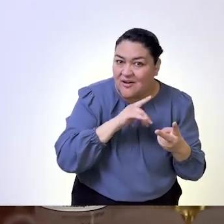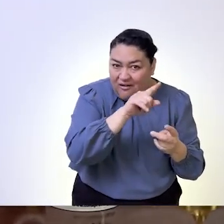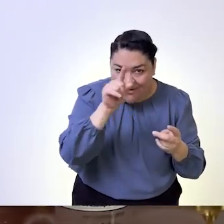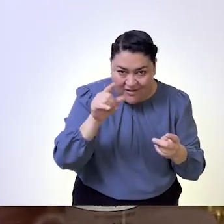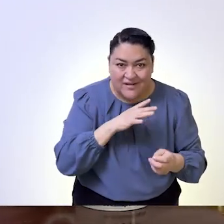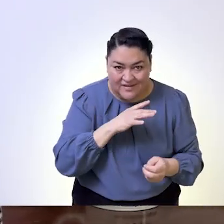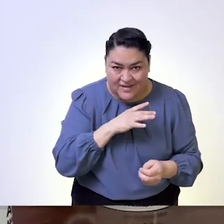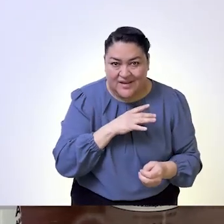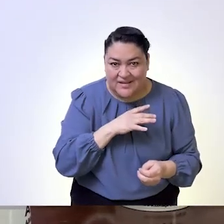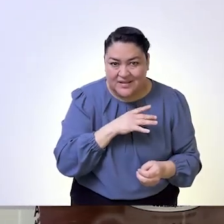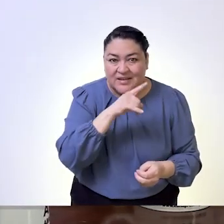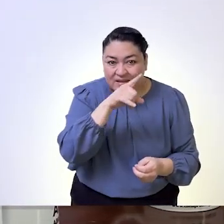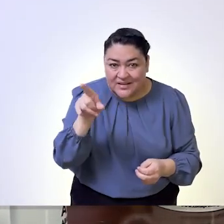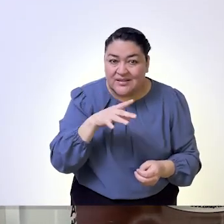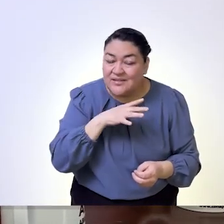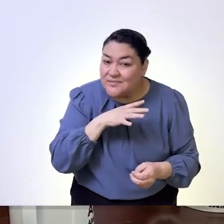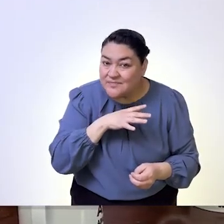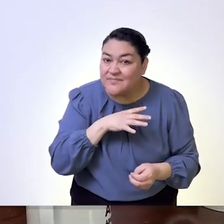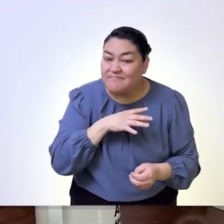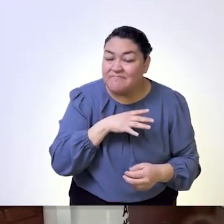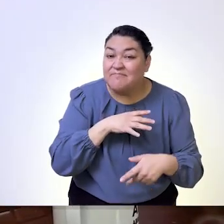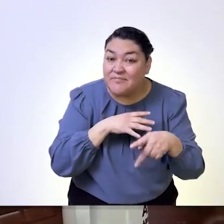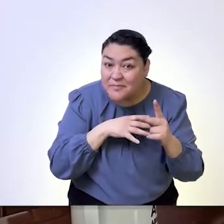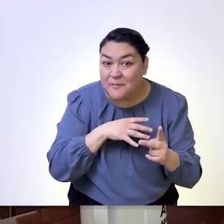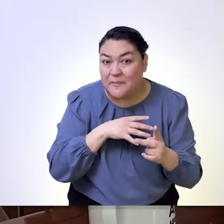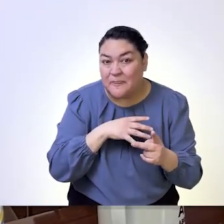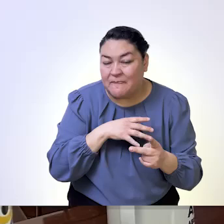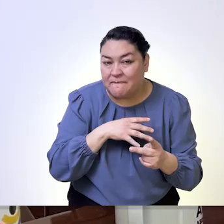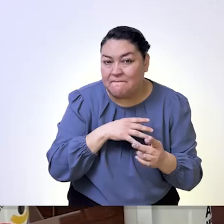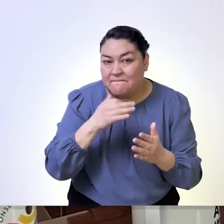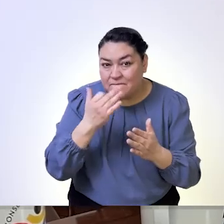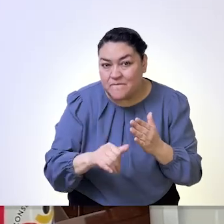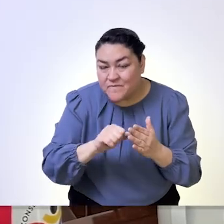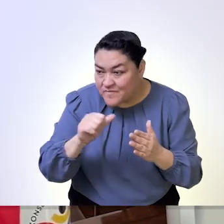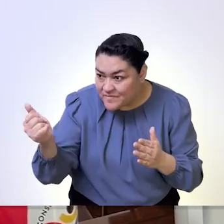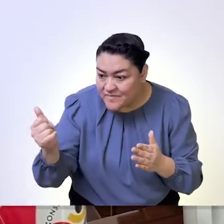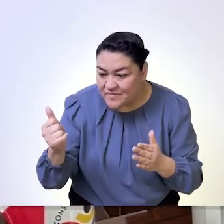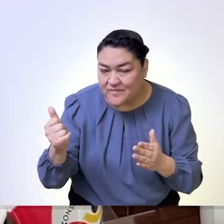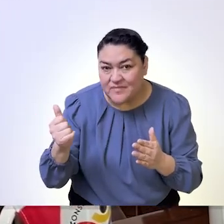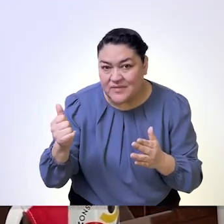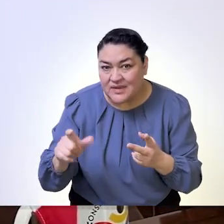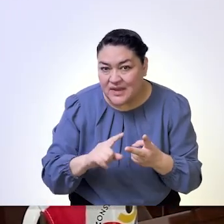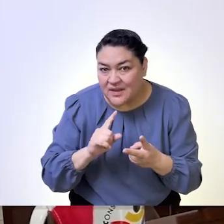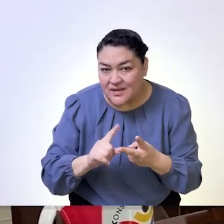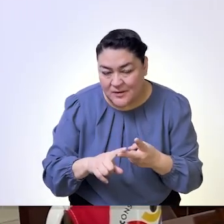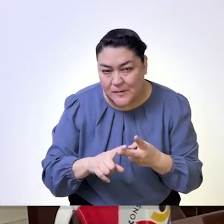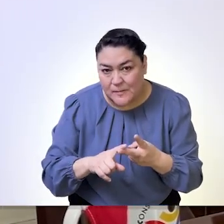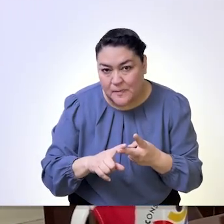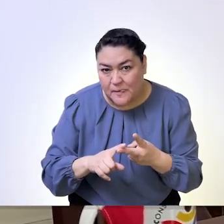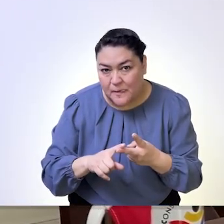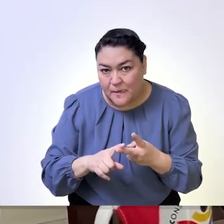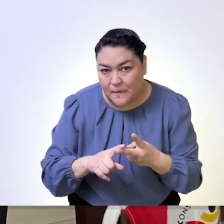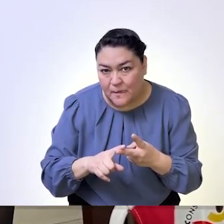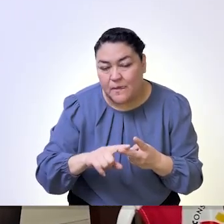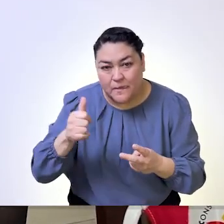Jalisco, ¿no? Donde tenemos como el grueso de los casos, pero hay entidades como Tlaxcala, ¿sí?,